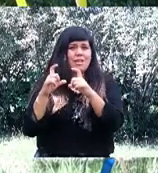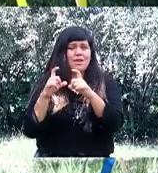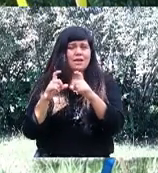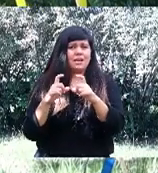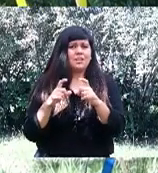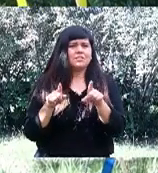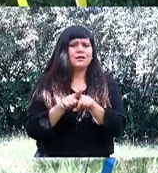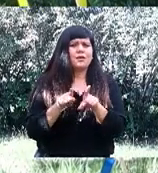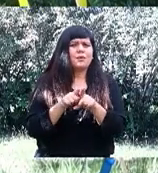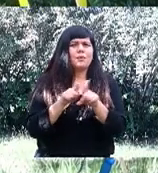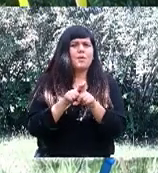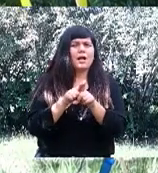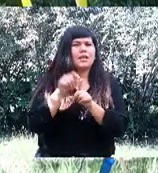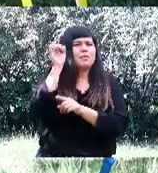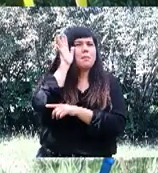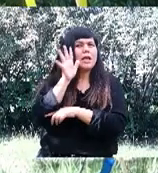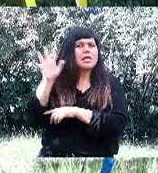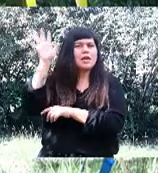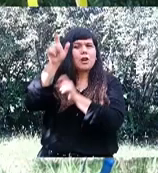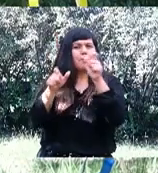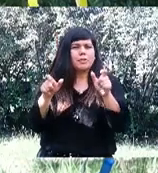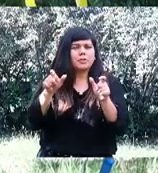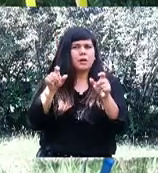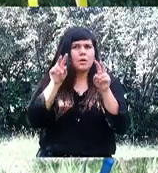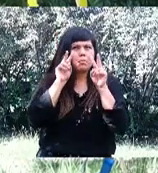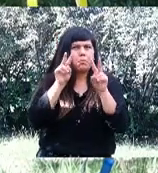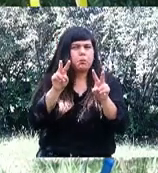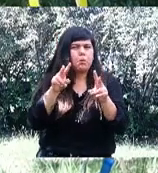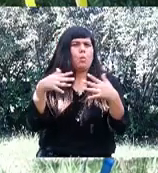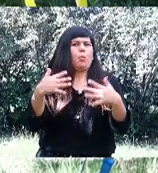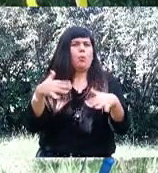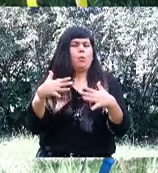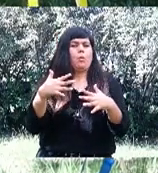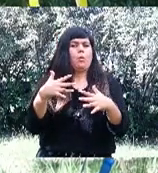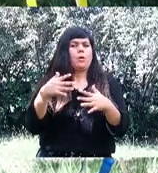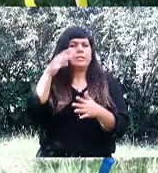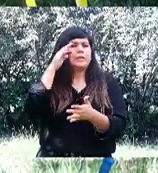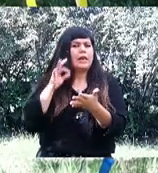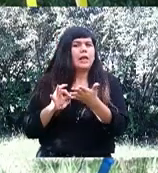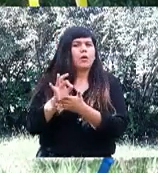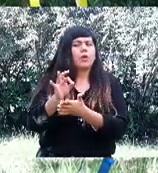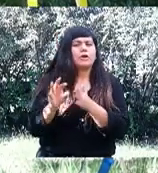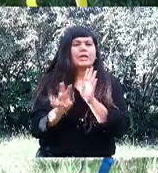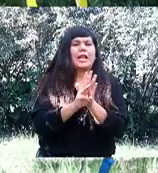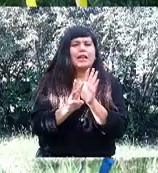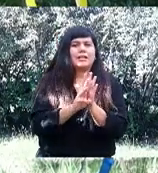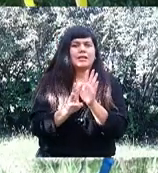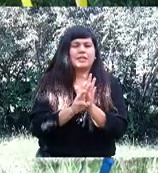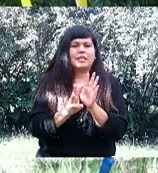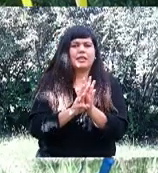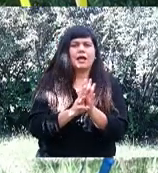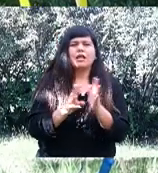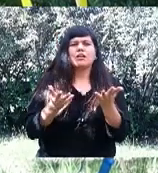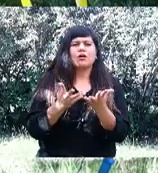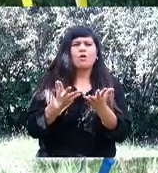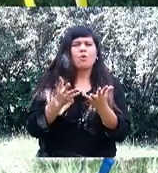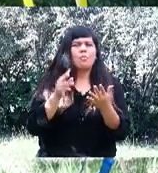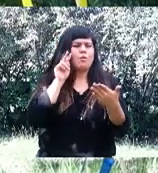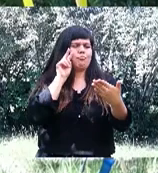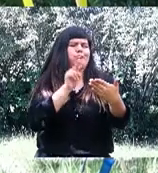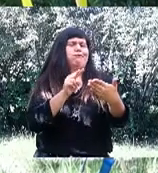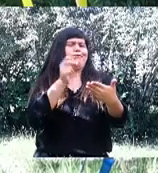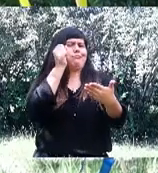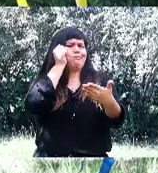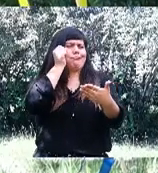impregnado en el imaginario colectivo de todo el mundo eh está reconocido en la identidad de eh Como la interpreta la gente